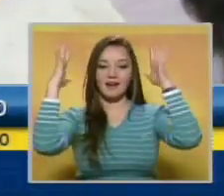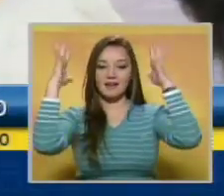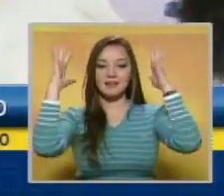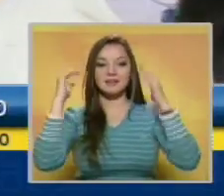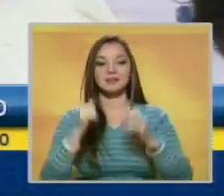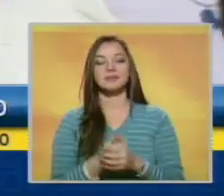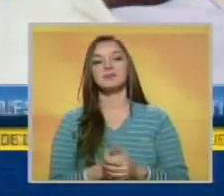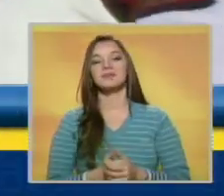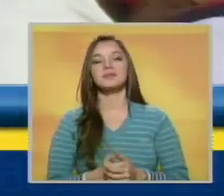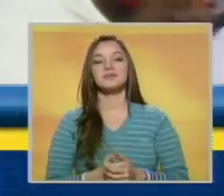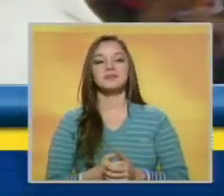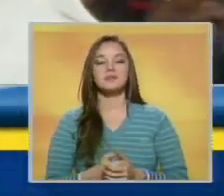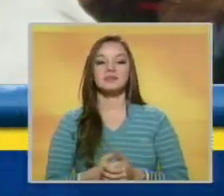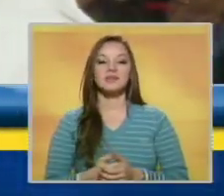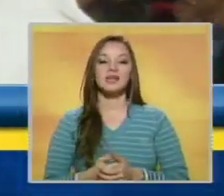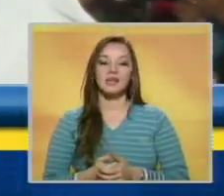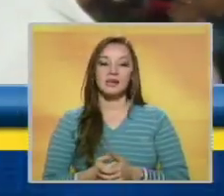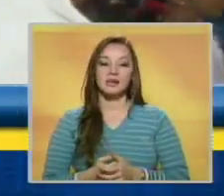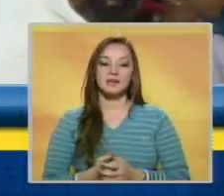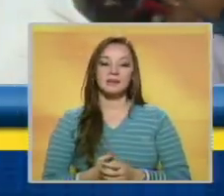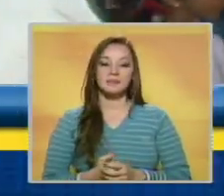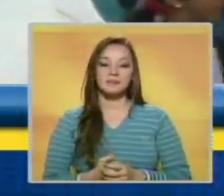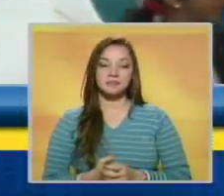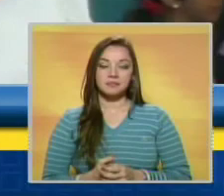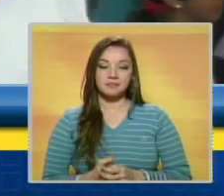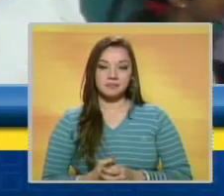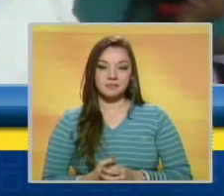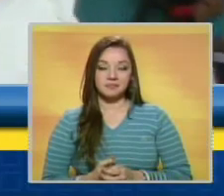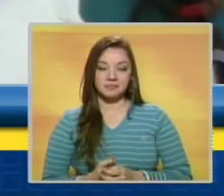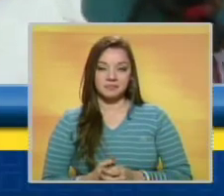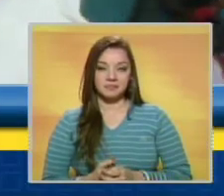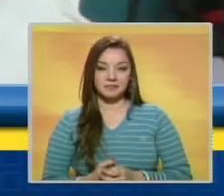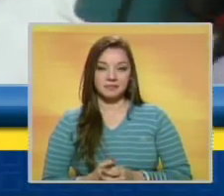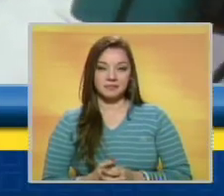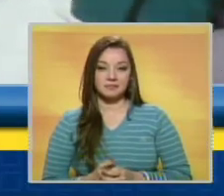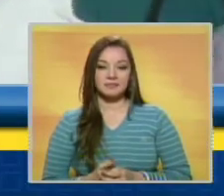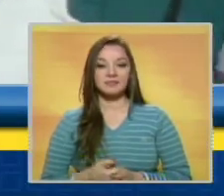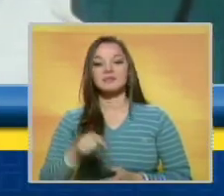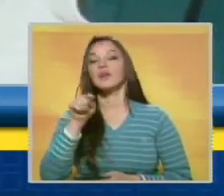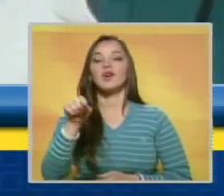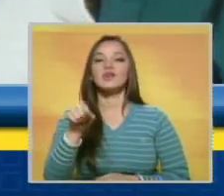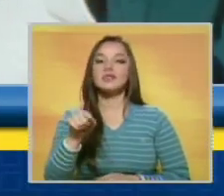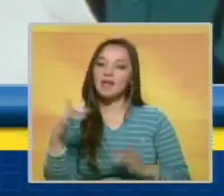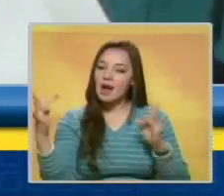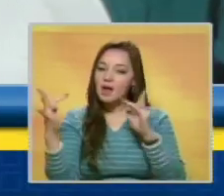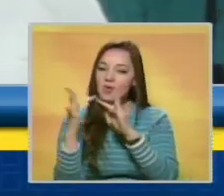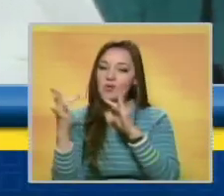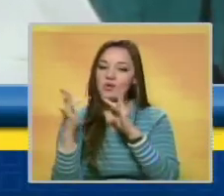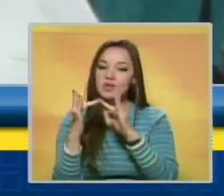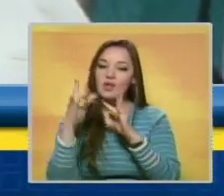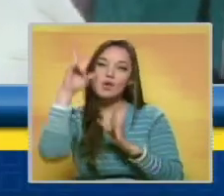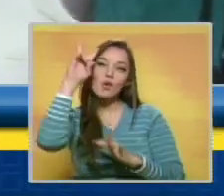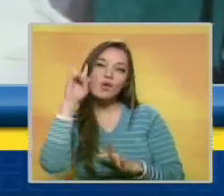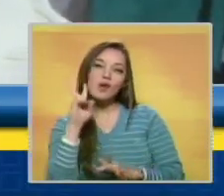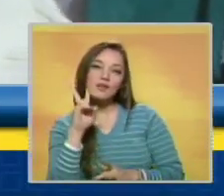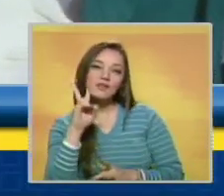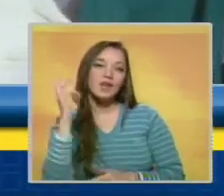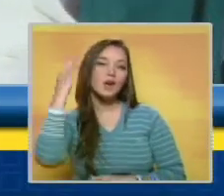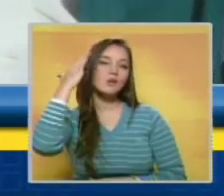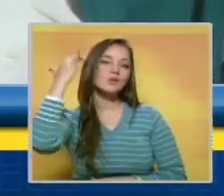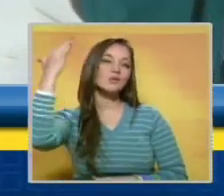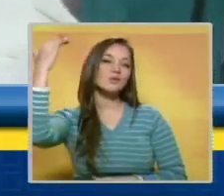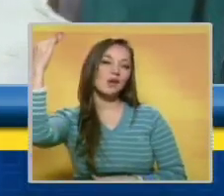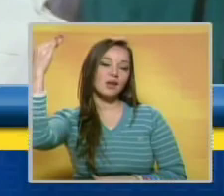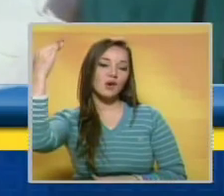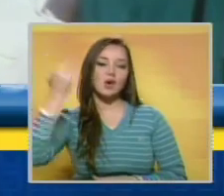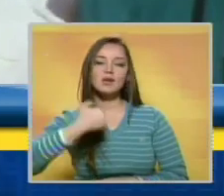Don Bosco tuvo relación, digamos, indirectamente con la Virgen en un sueño y